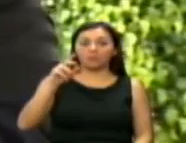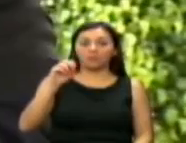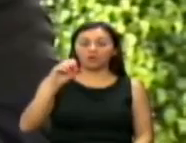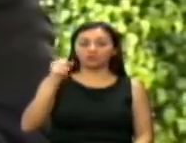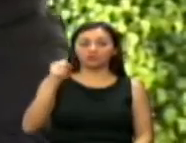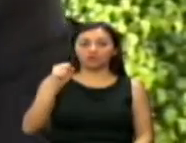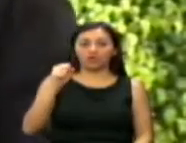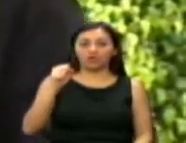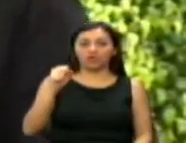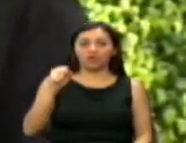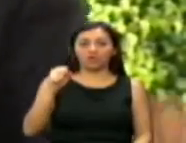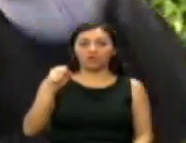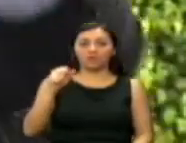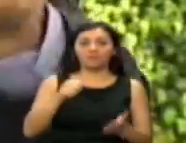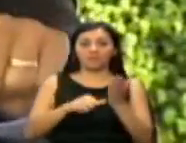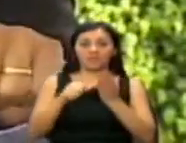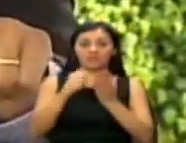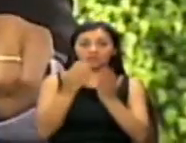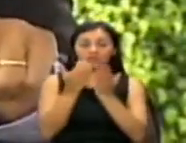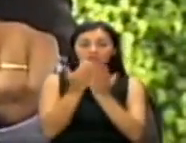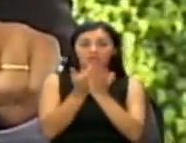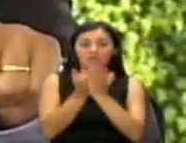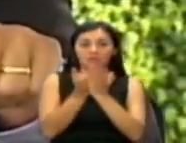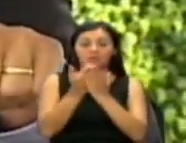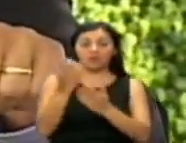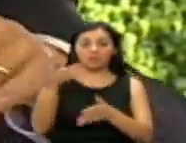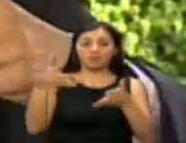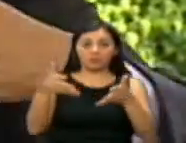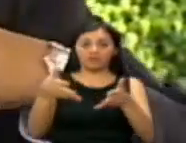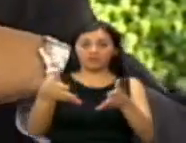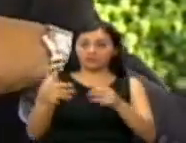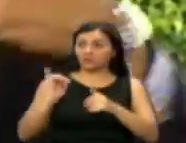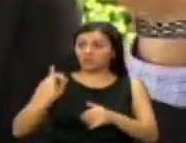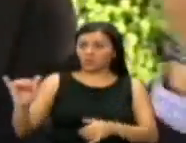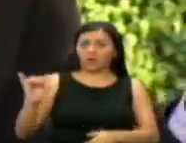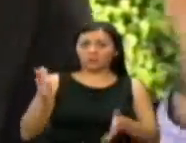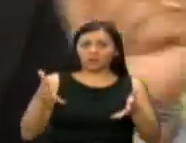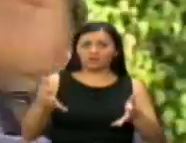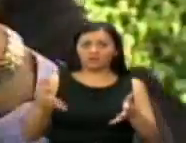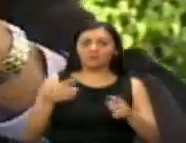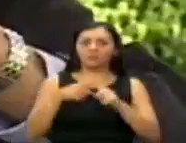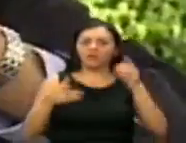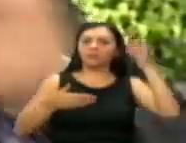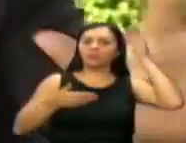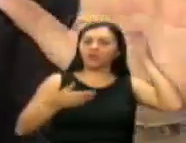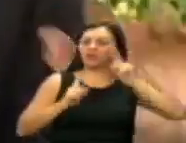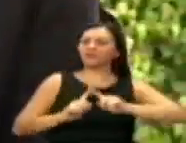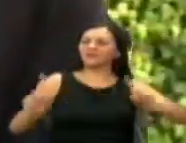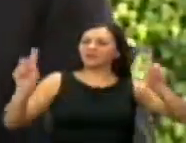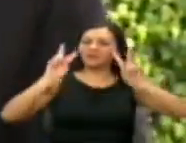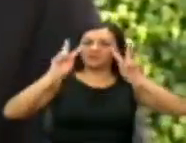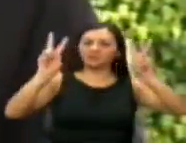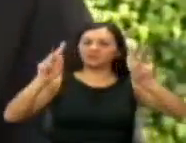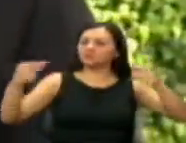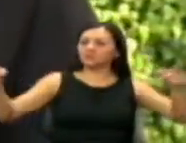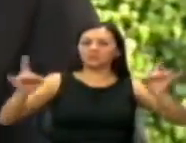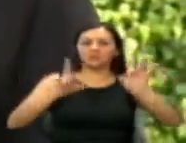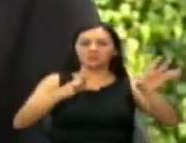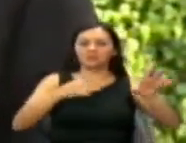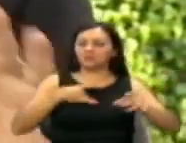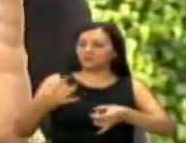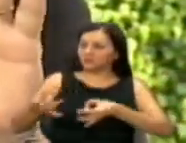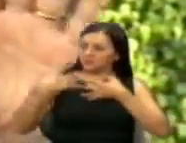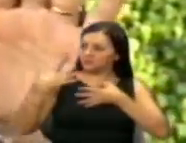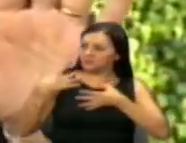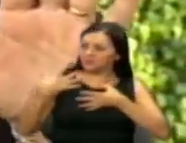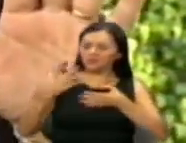de Gutiérrez, sí era profesor de la San Francisco en ese momento. Yo, como tenía una postura izquierda, no podía ser profesor. Entonces,